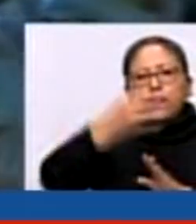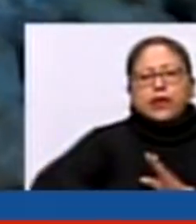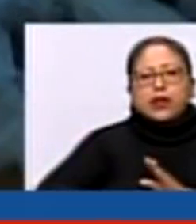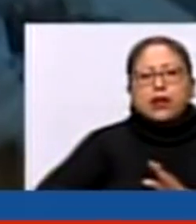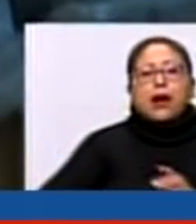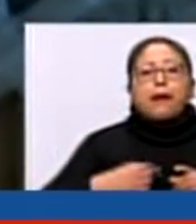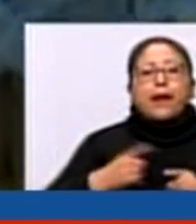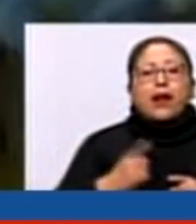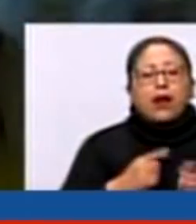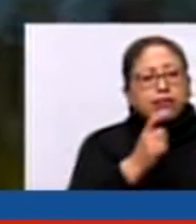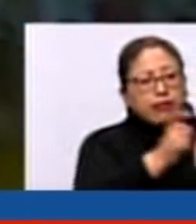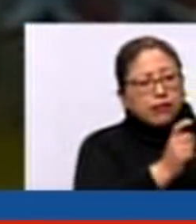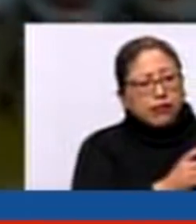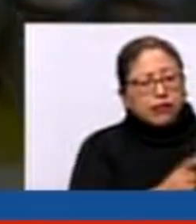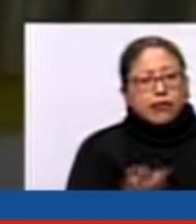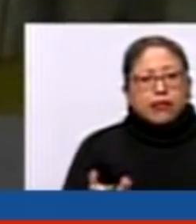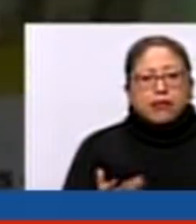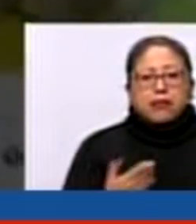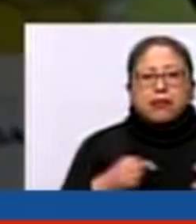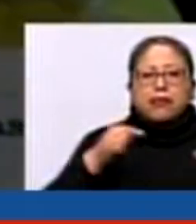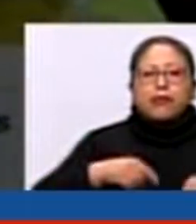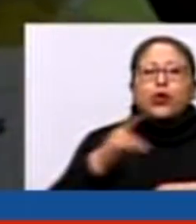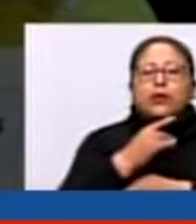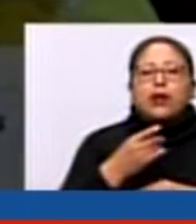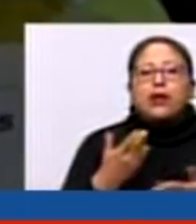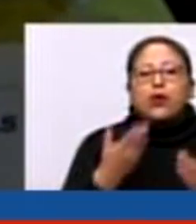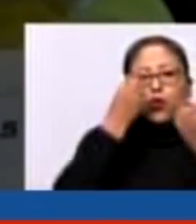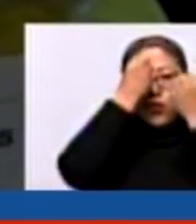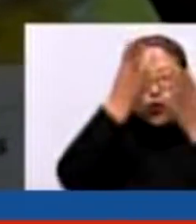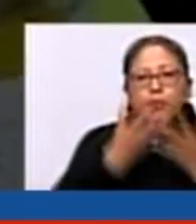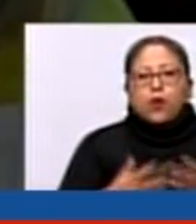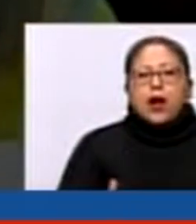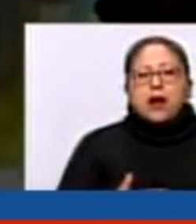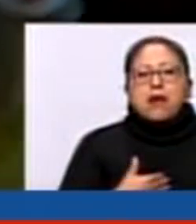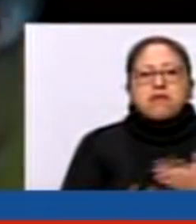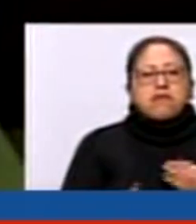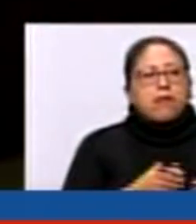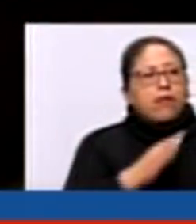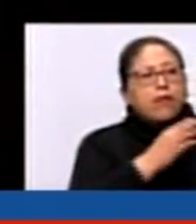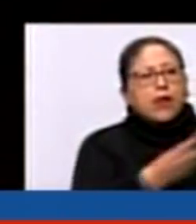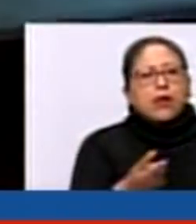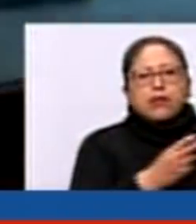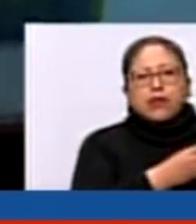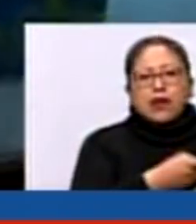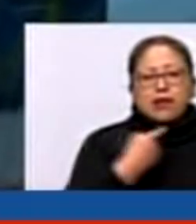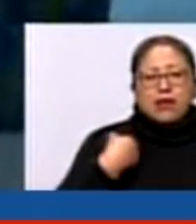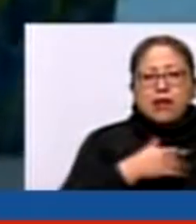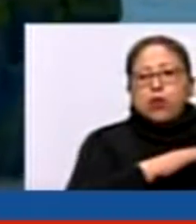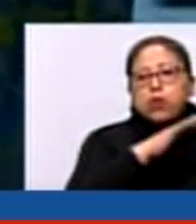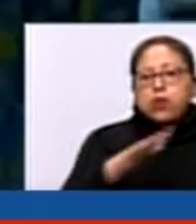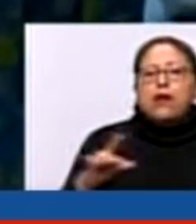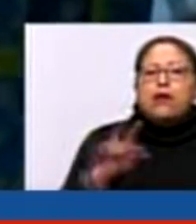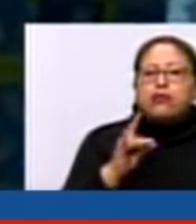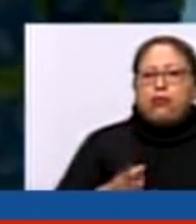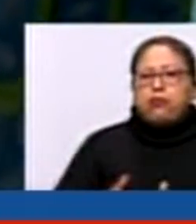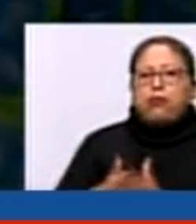elementos jamás fueron cumplidos en territorio nacional. Y como esto presuntamente ha sido una donación para